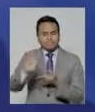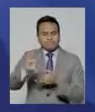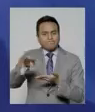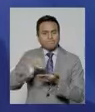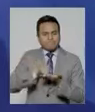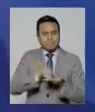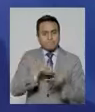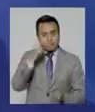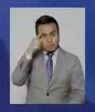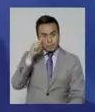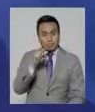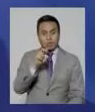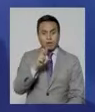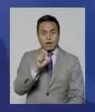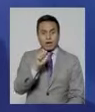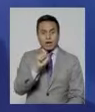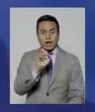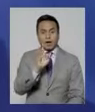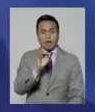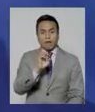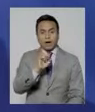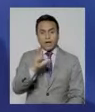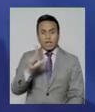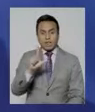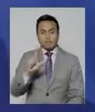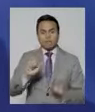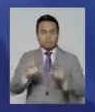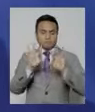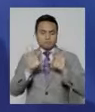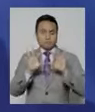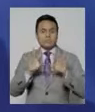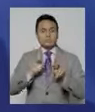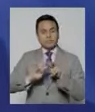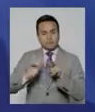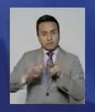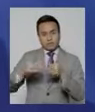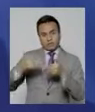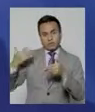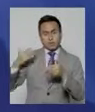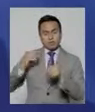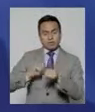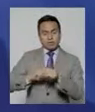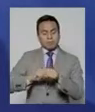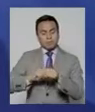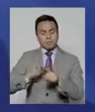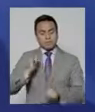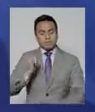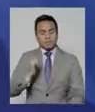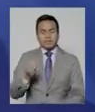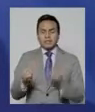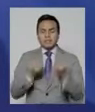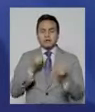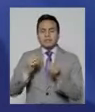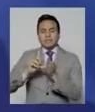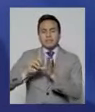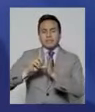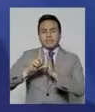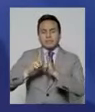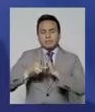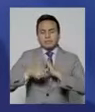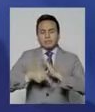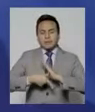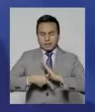Pero Rafael ha destacado claramente que eso se venía haciendo hace mucho tiempo. Lo que pasa es que se demoraba